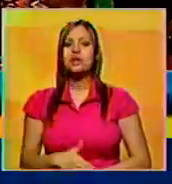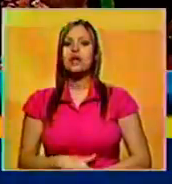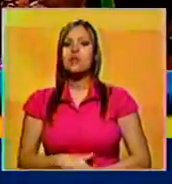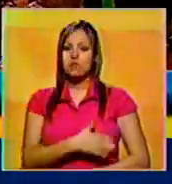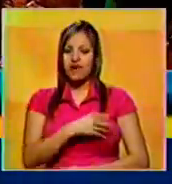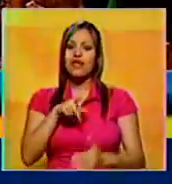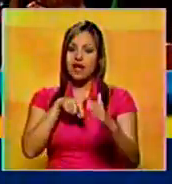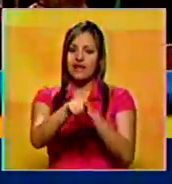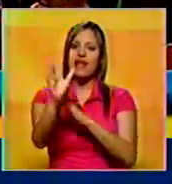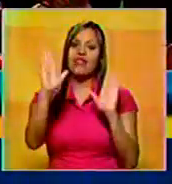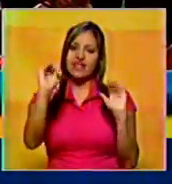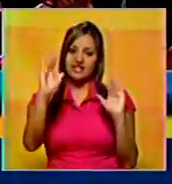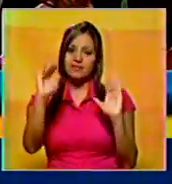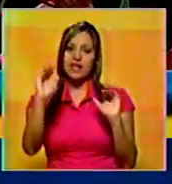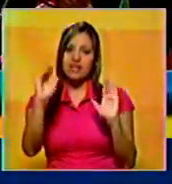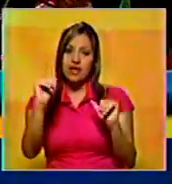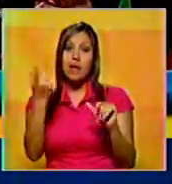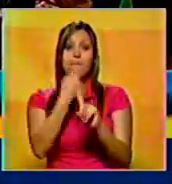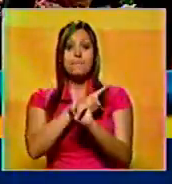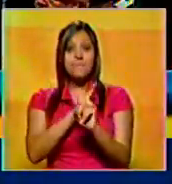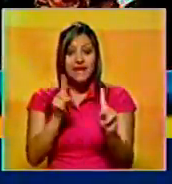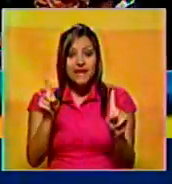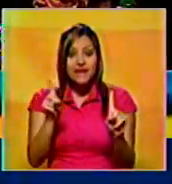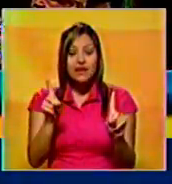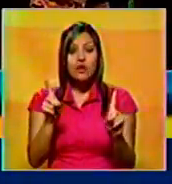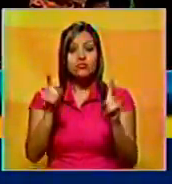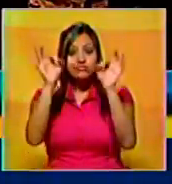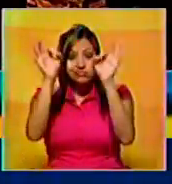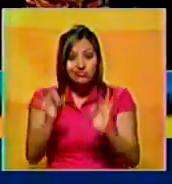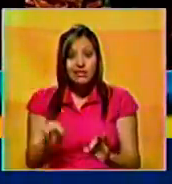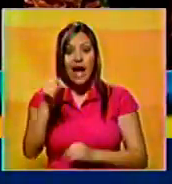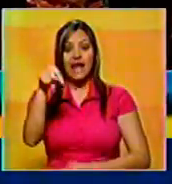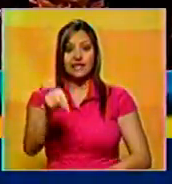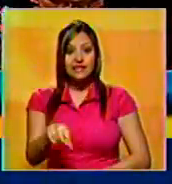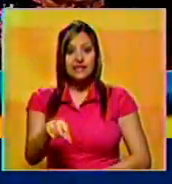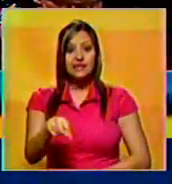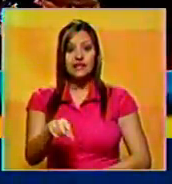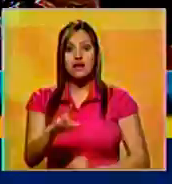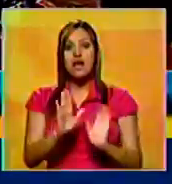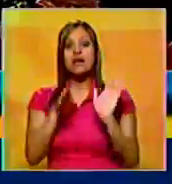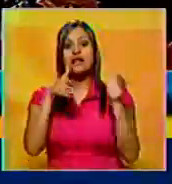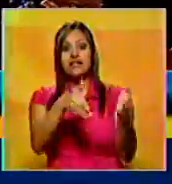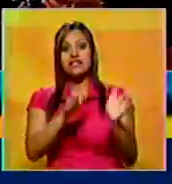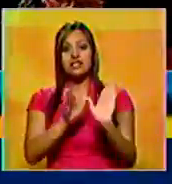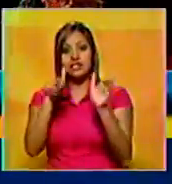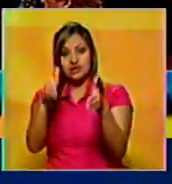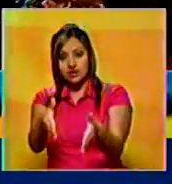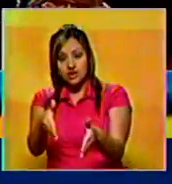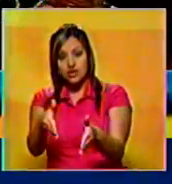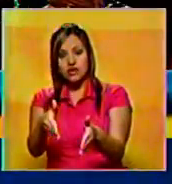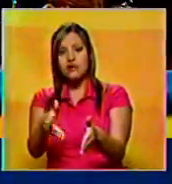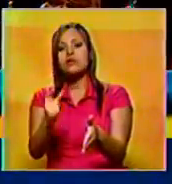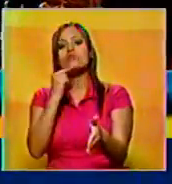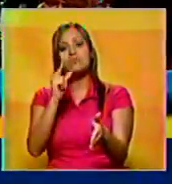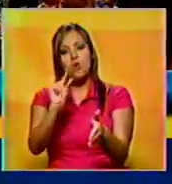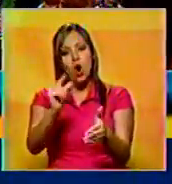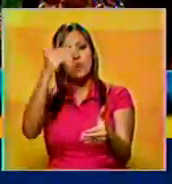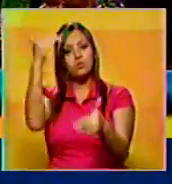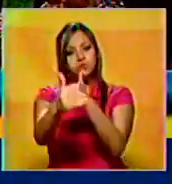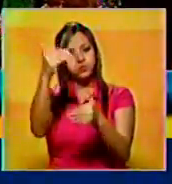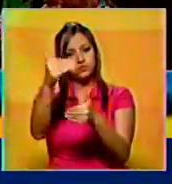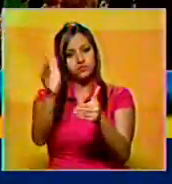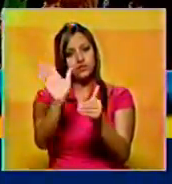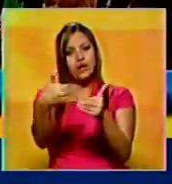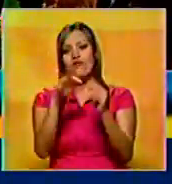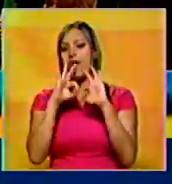a despedir a Mónica Spear. Sin embargo, en este punto donde les van a dar cristiana sepultura, han limitado el acceso solo